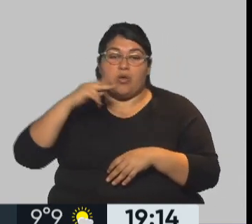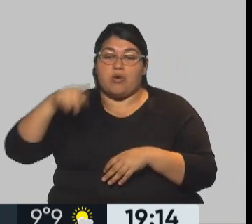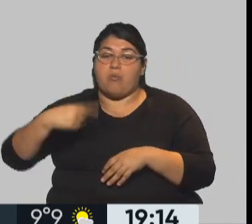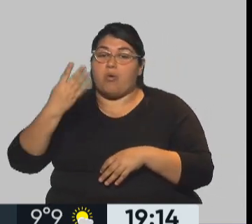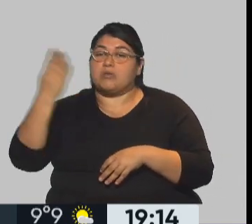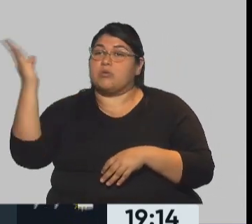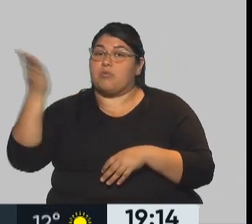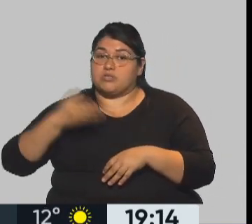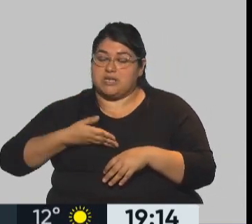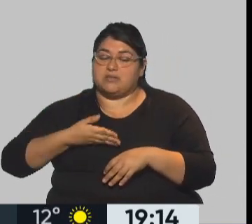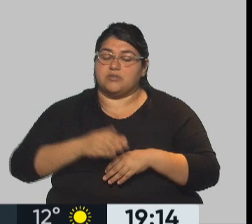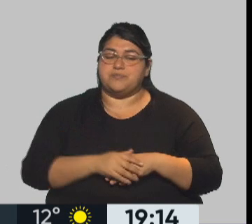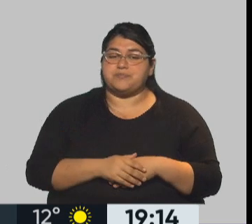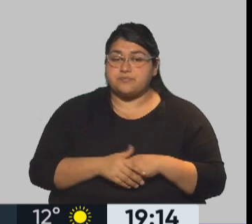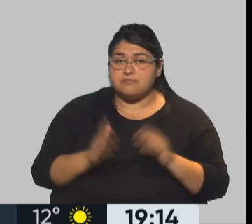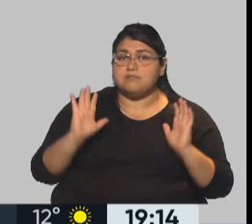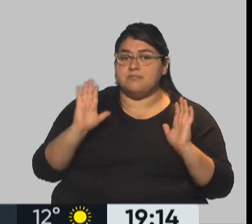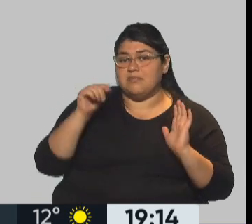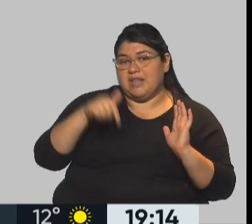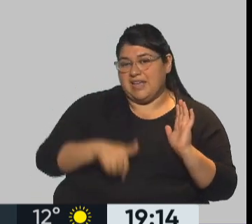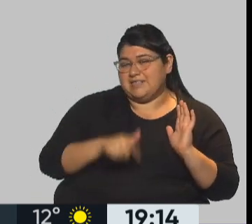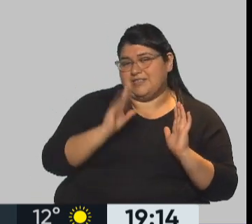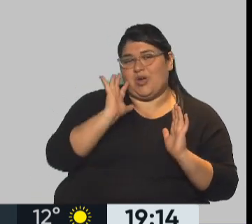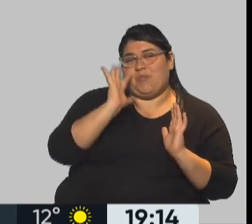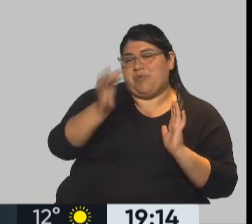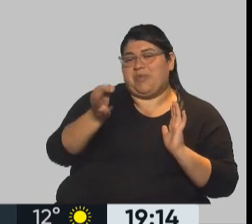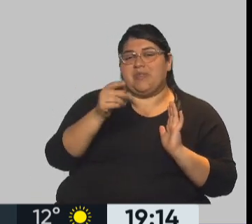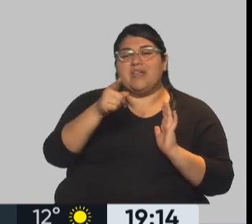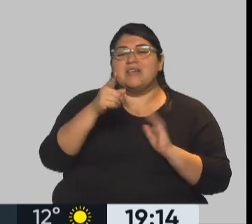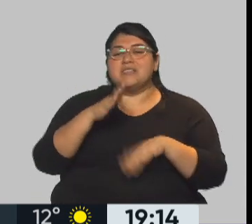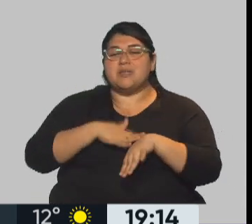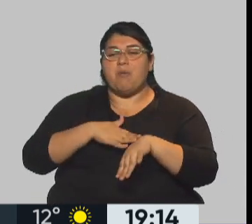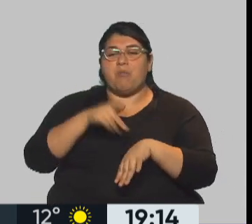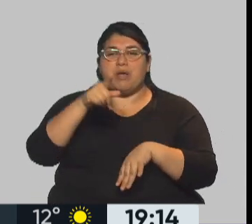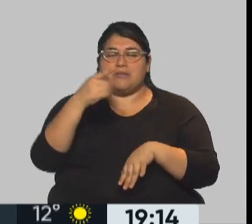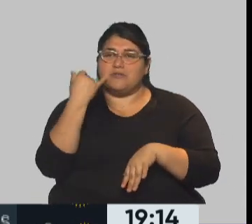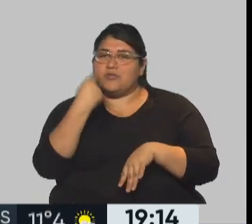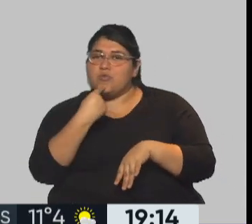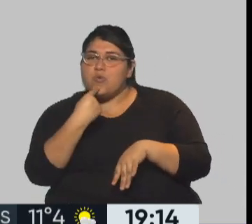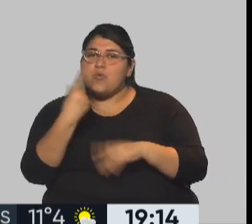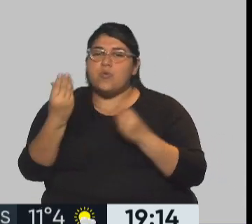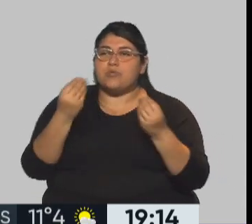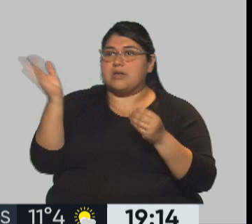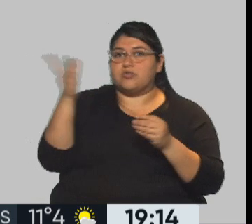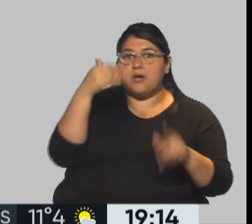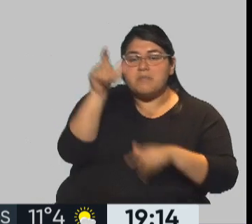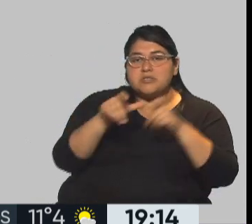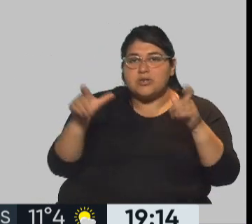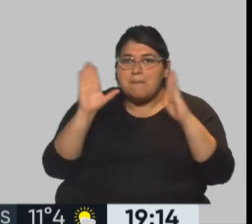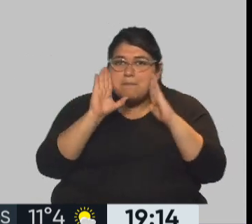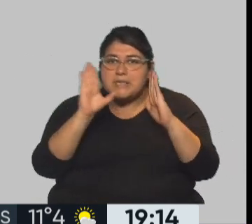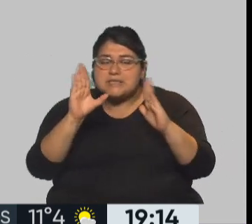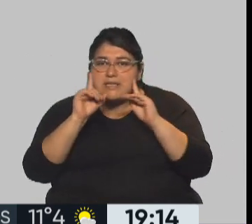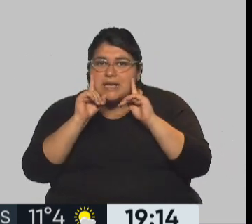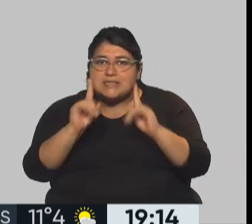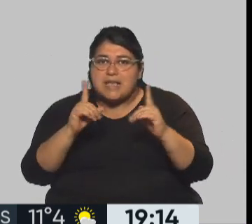bueno Esto claramente aquí se vive un clima de incertidumbre están todos muy pendientes recordemos